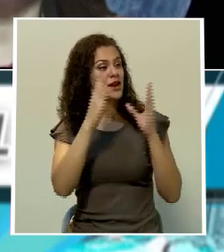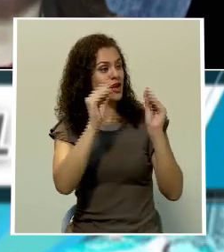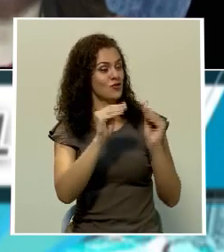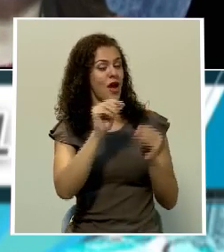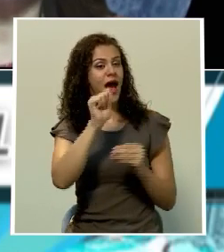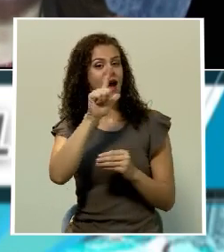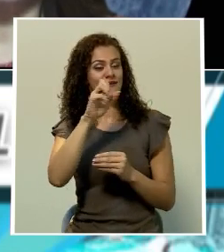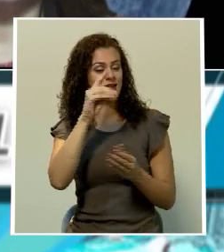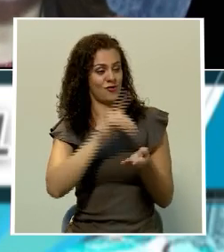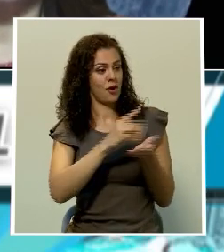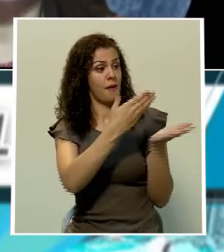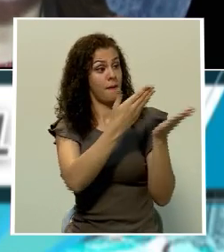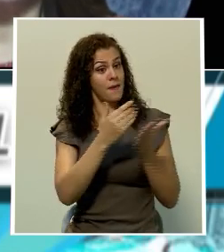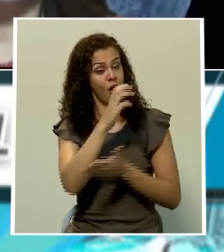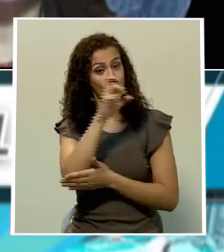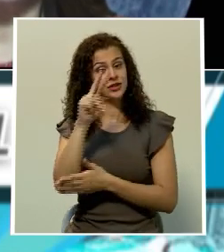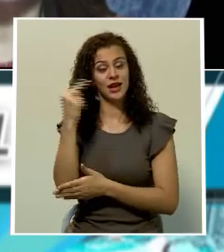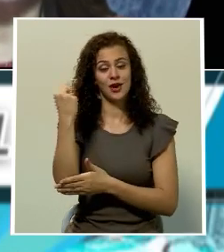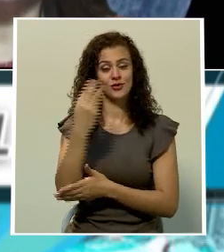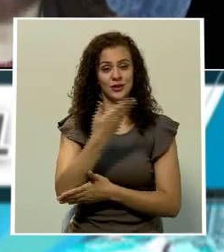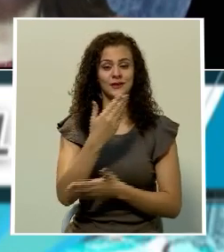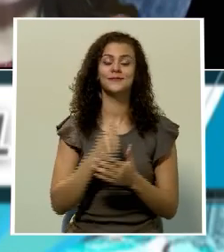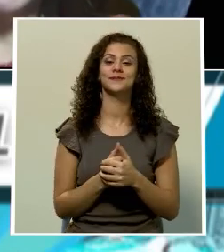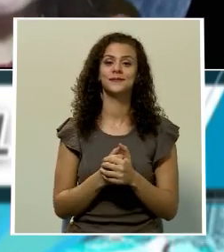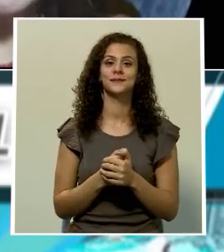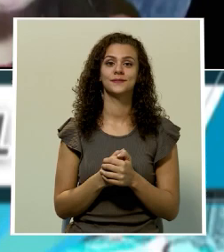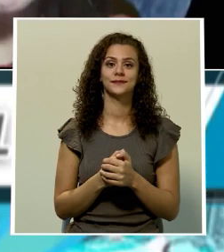doctora Ávila. Bienvenida al set de Costa Rica Noticias.